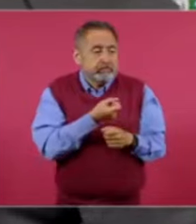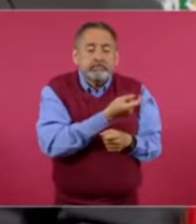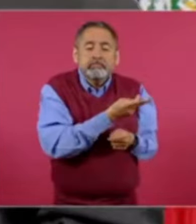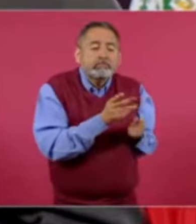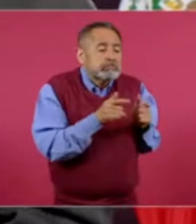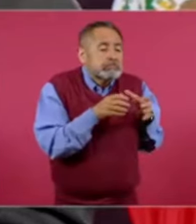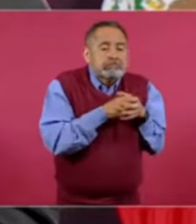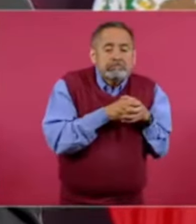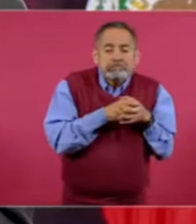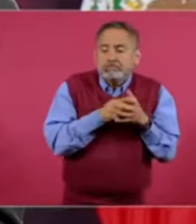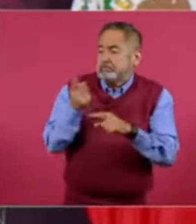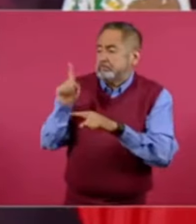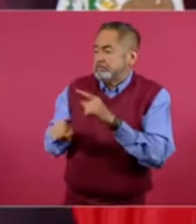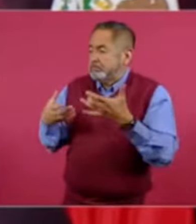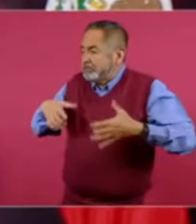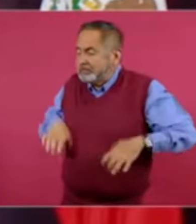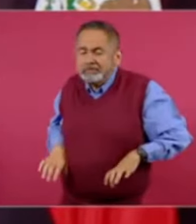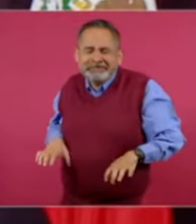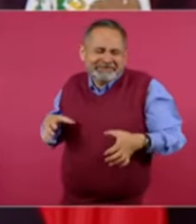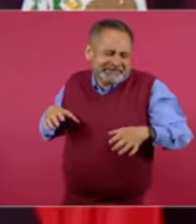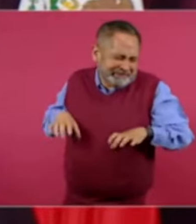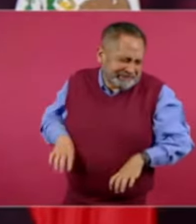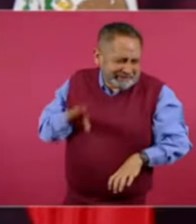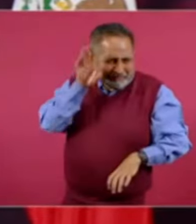cuantos a sus anchas,